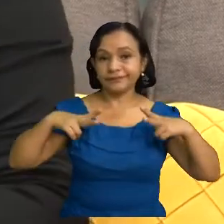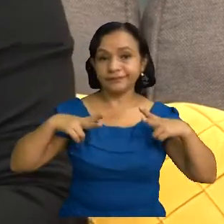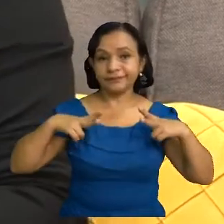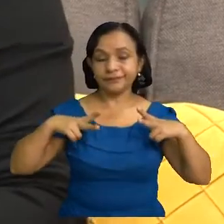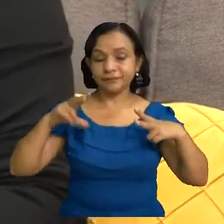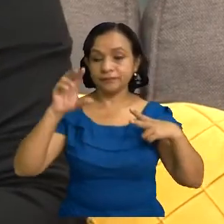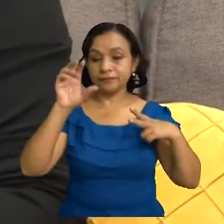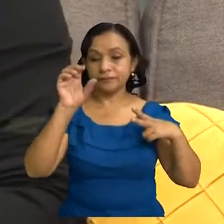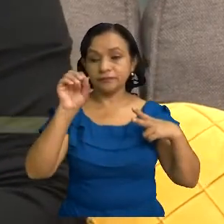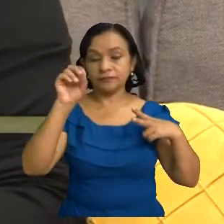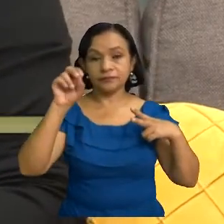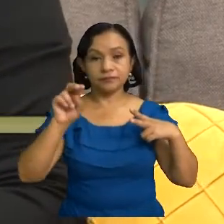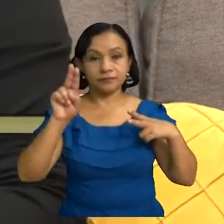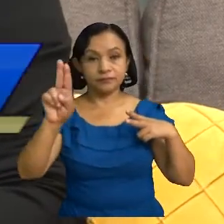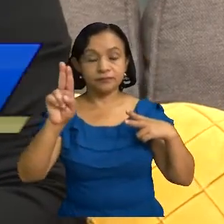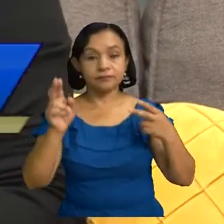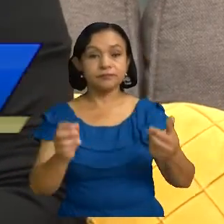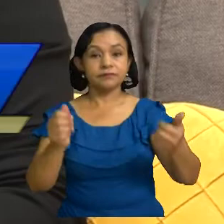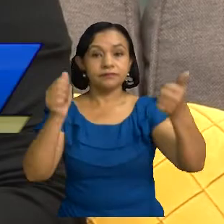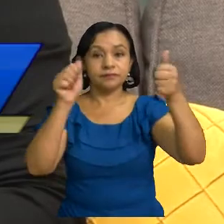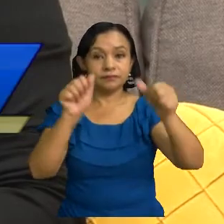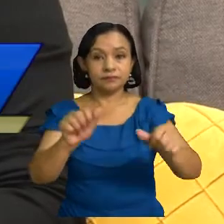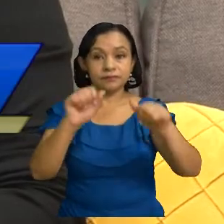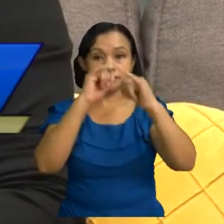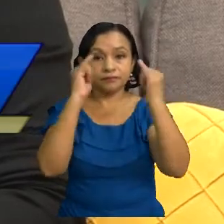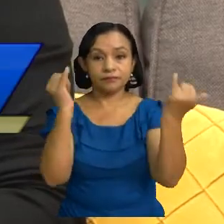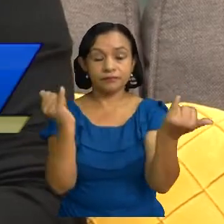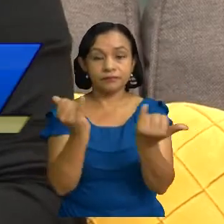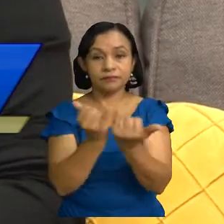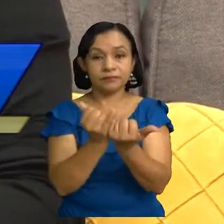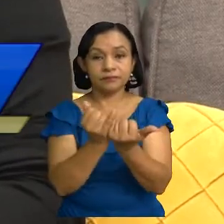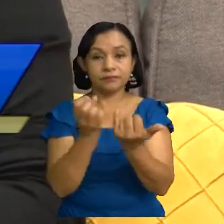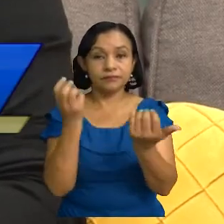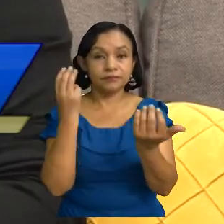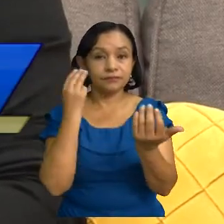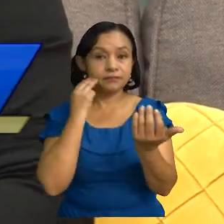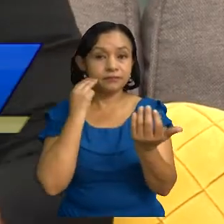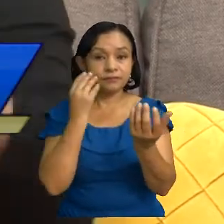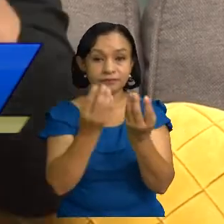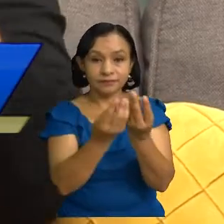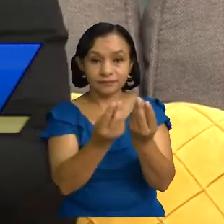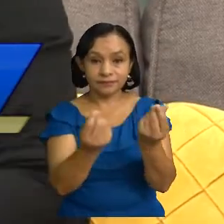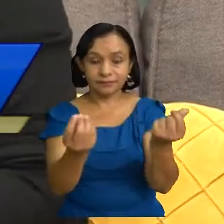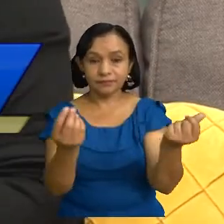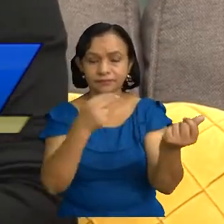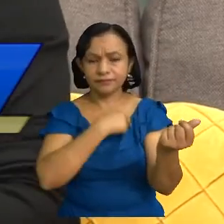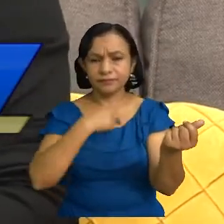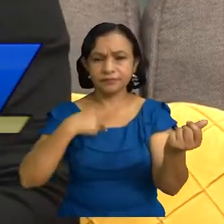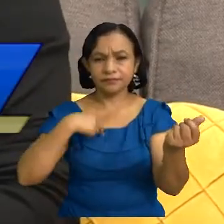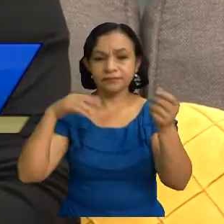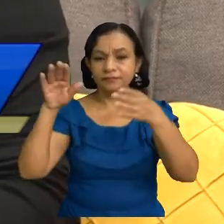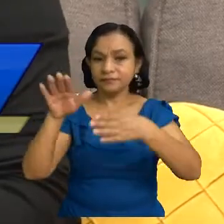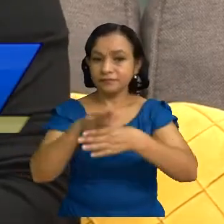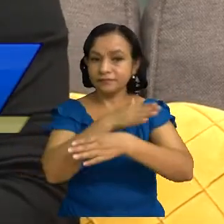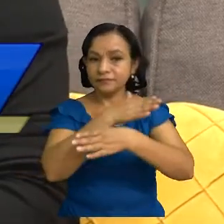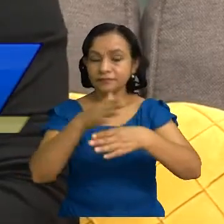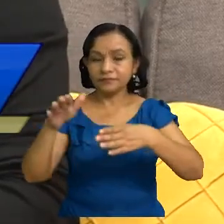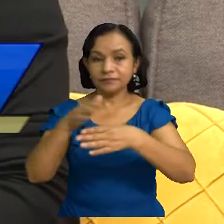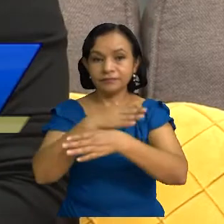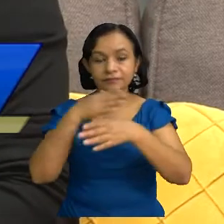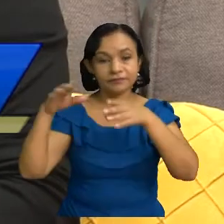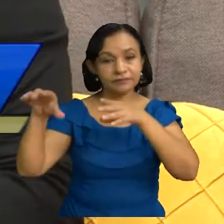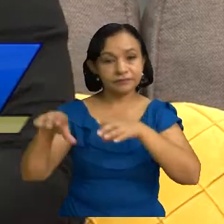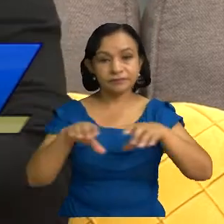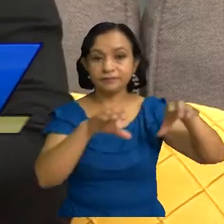declaró este día como el día internacional de nuestra madre tierra nosotros venimos desarrollando una serie de estrategias por el bien